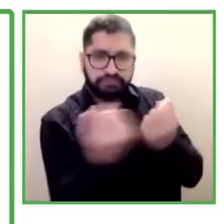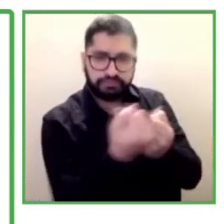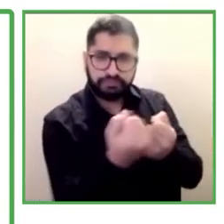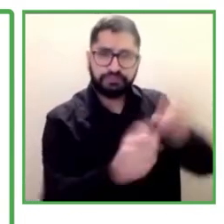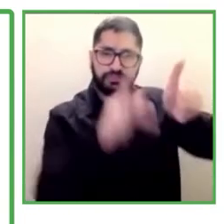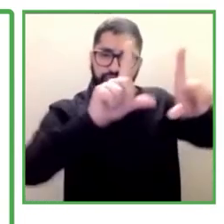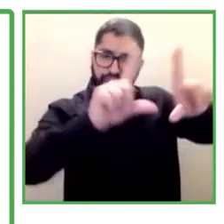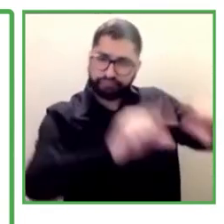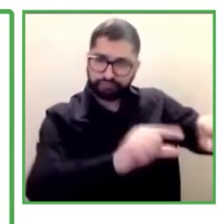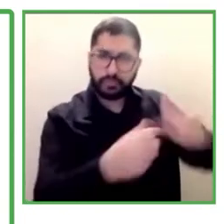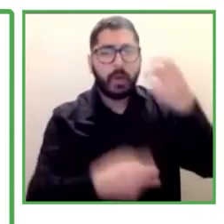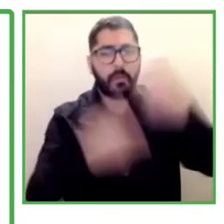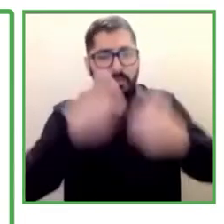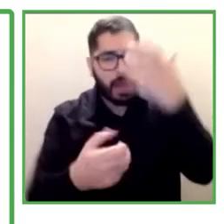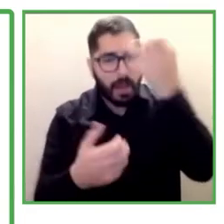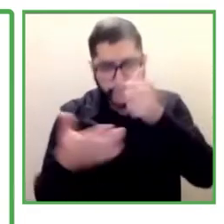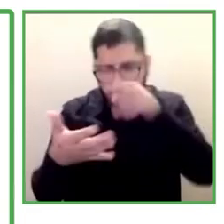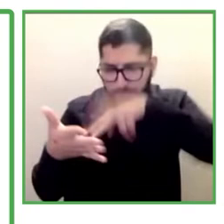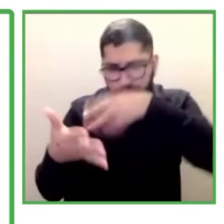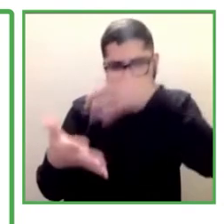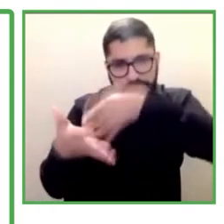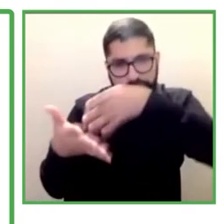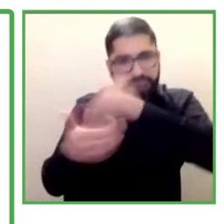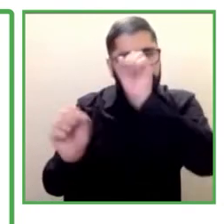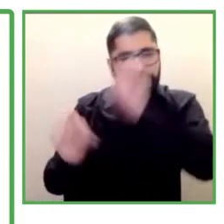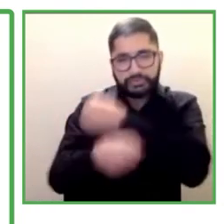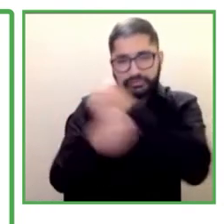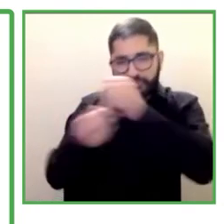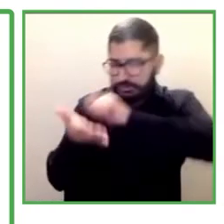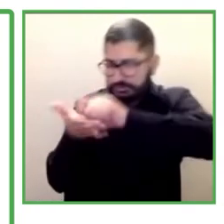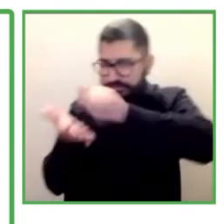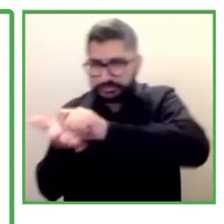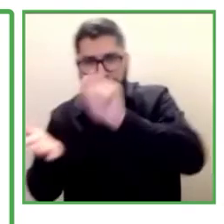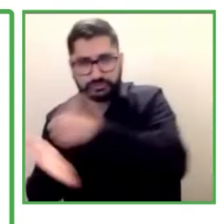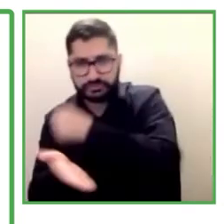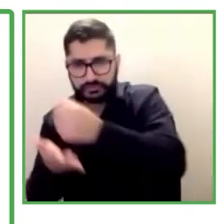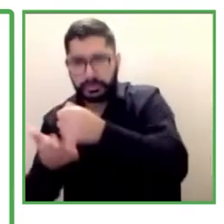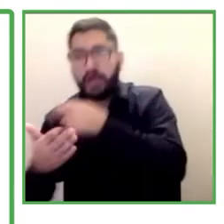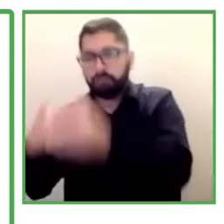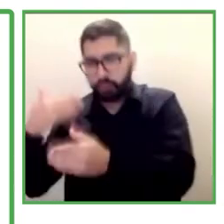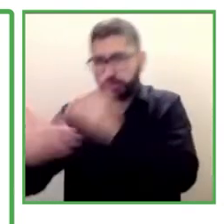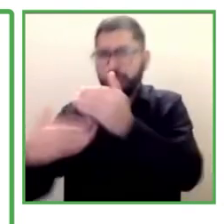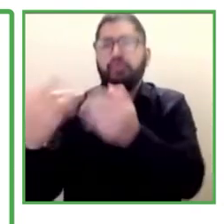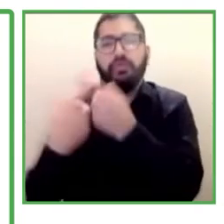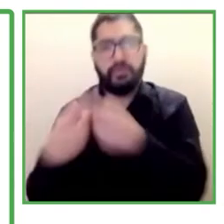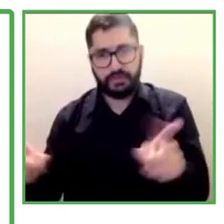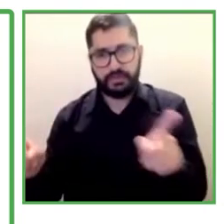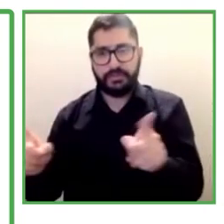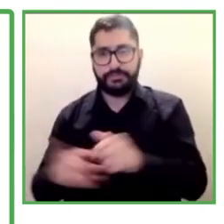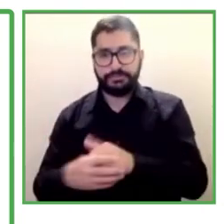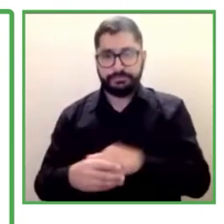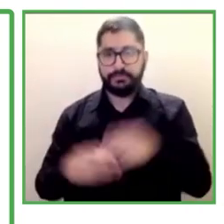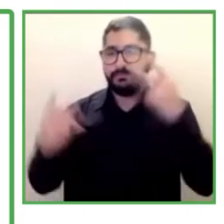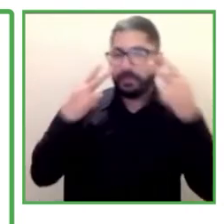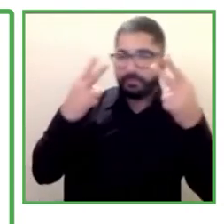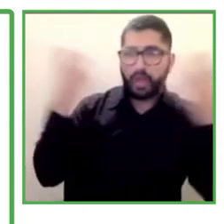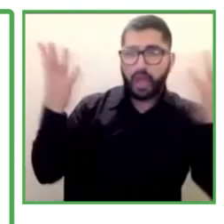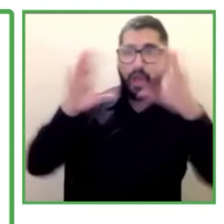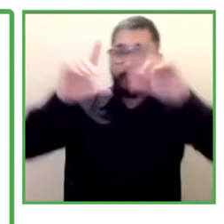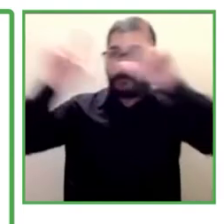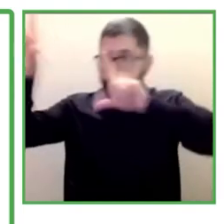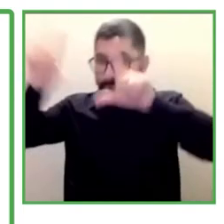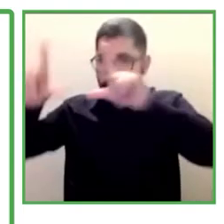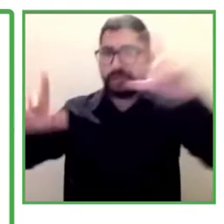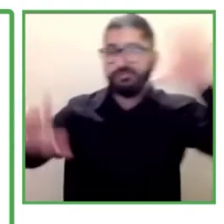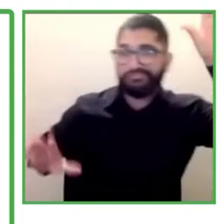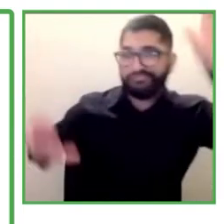mismo de estos procesos. También es importante diversificar los perfiles y las administraciones convocantes, de manera que todas las comunidades autónomas